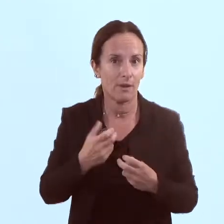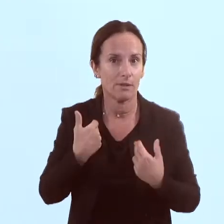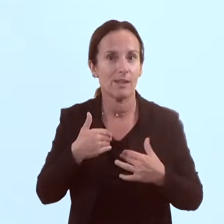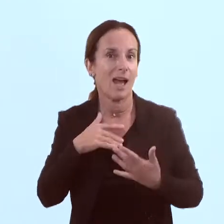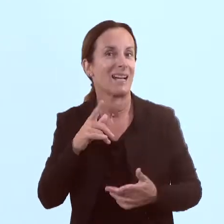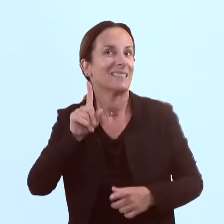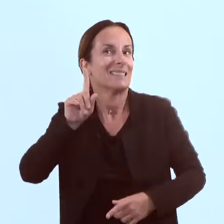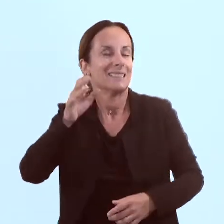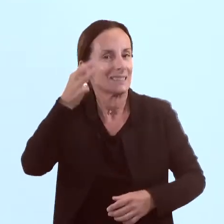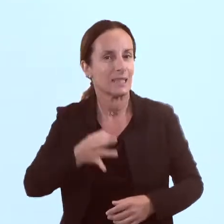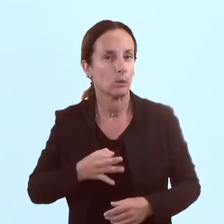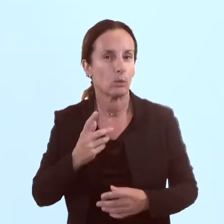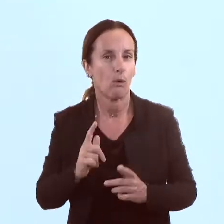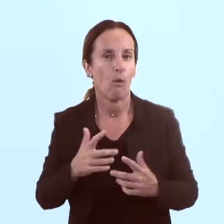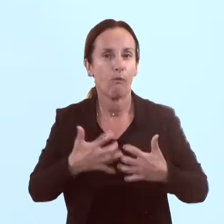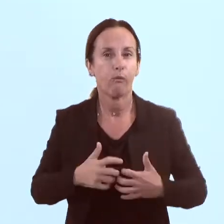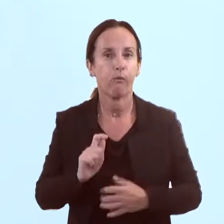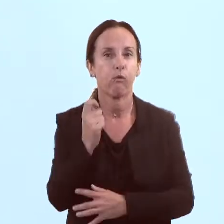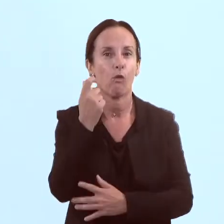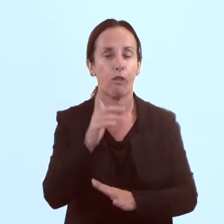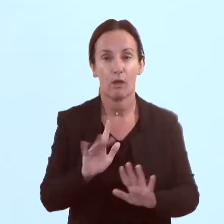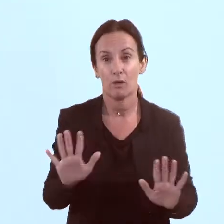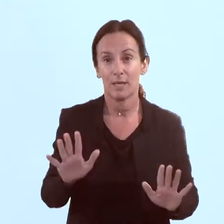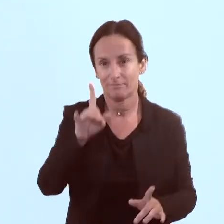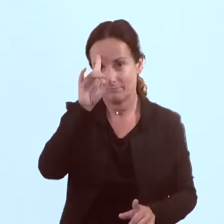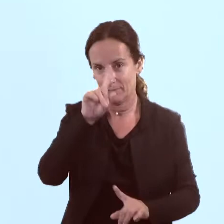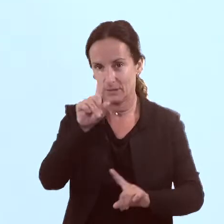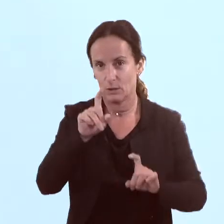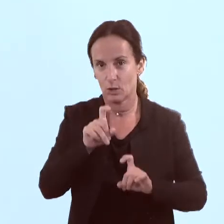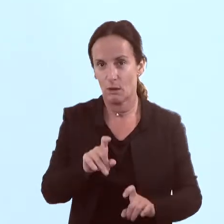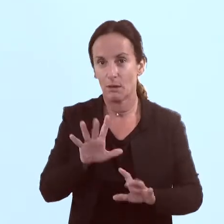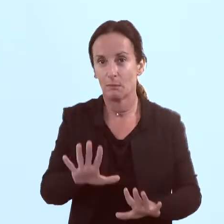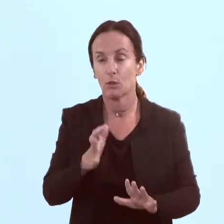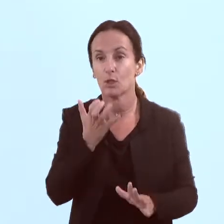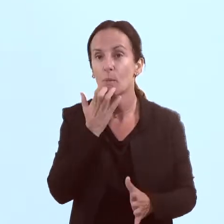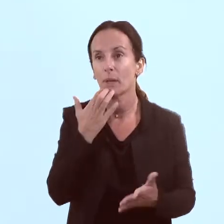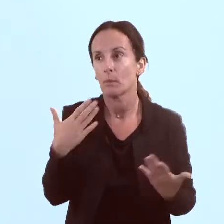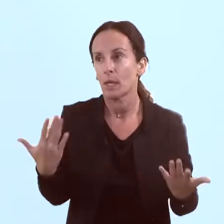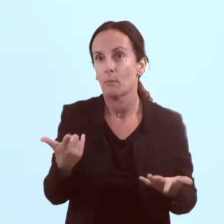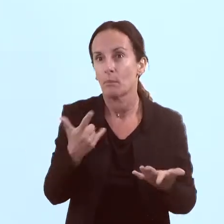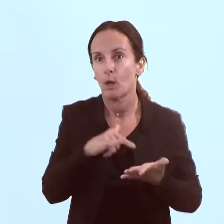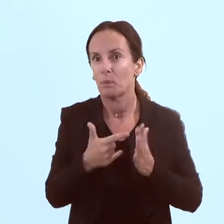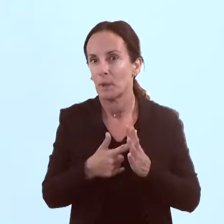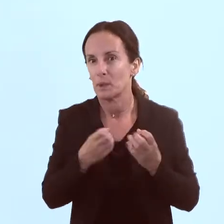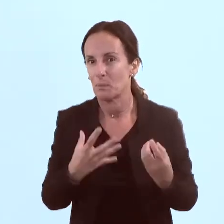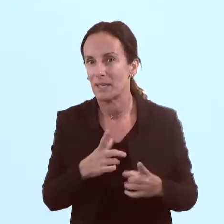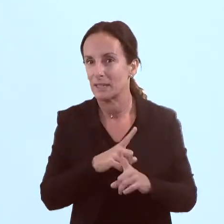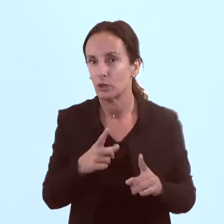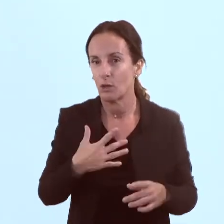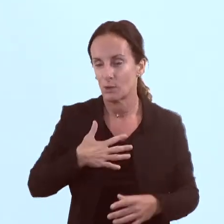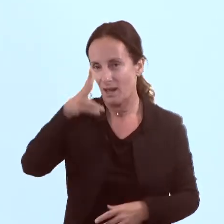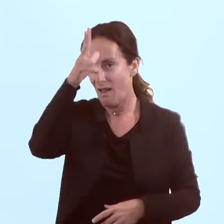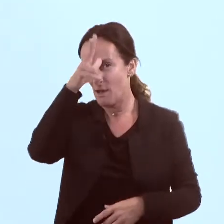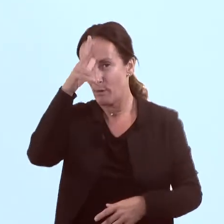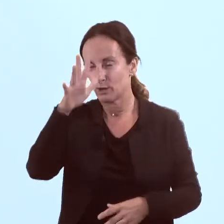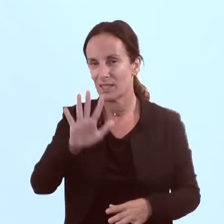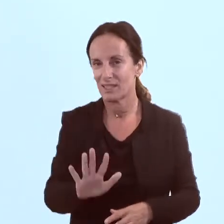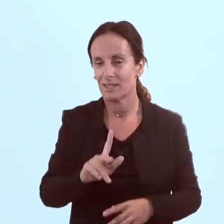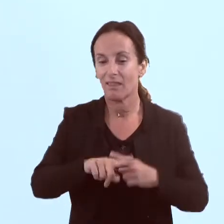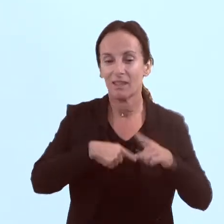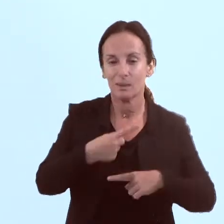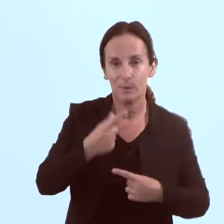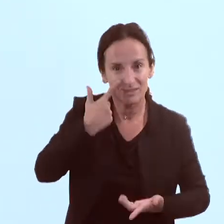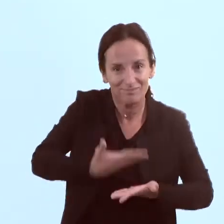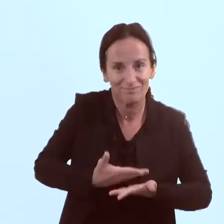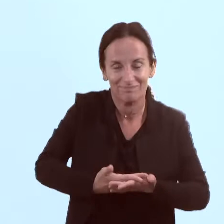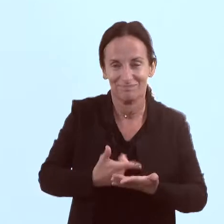que probablemente nuestra hipótesis no está bien orientada, pues no tendrá mucho sentido. También es la posibilidad